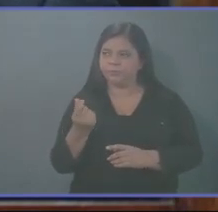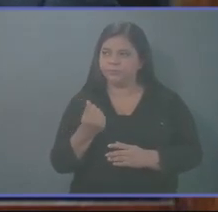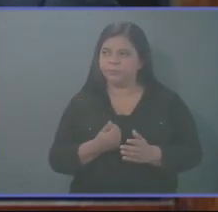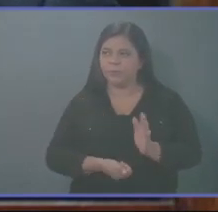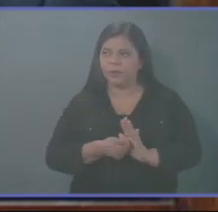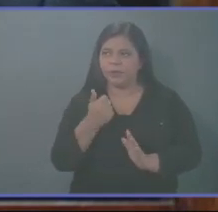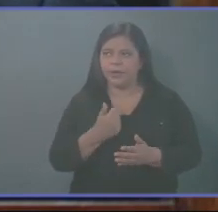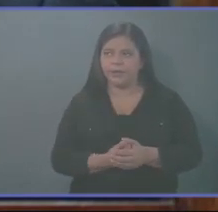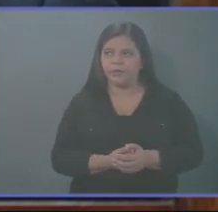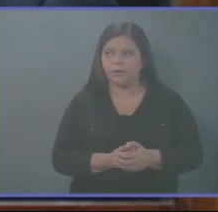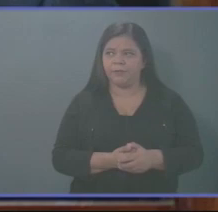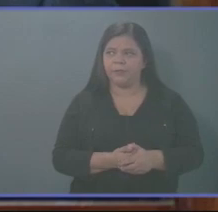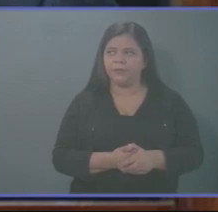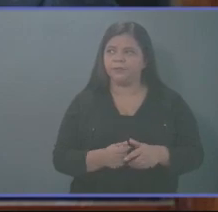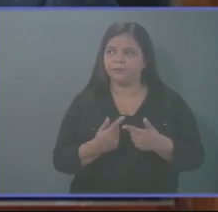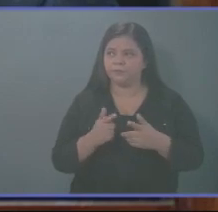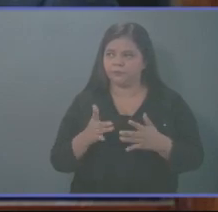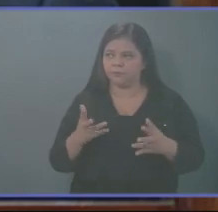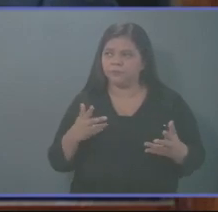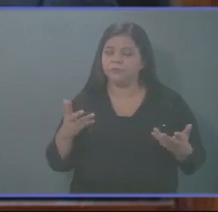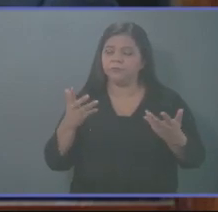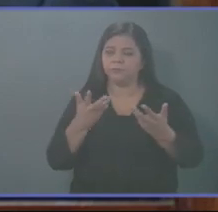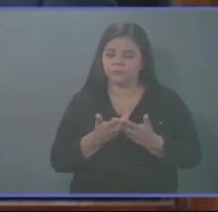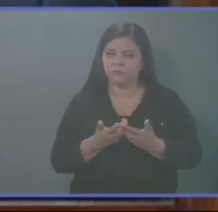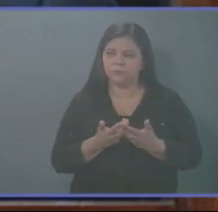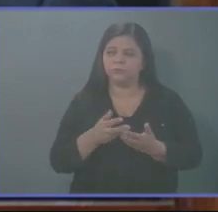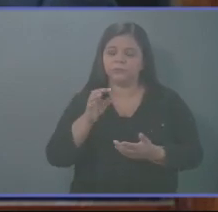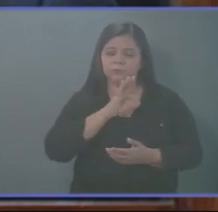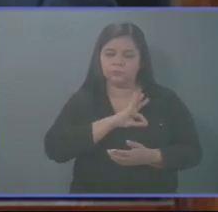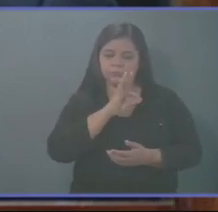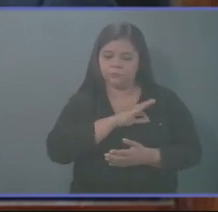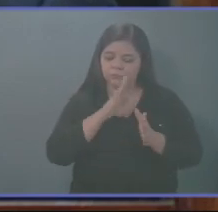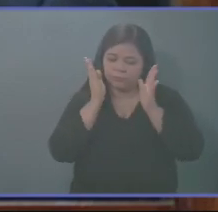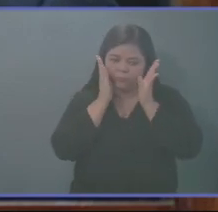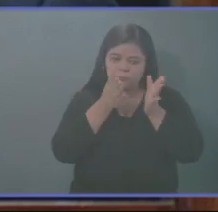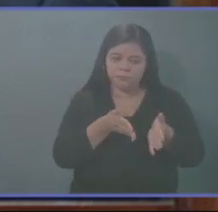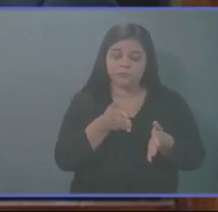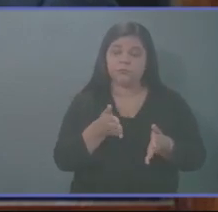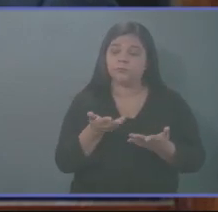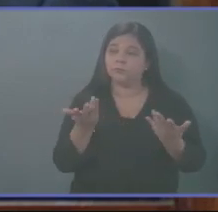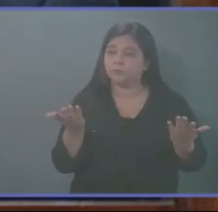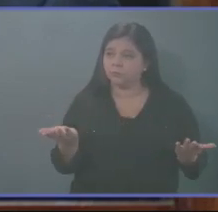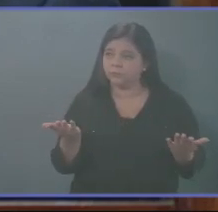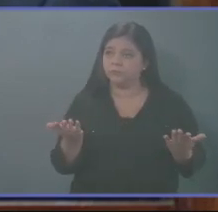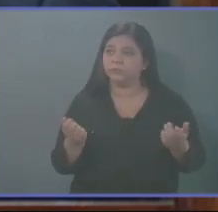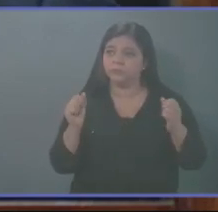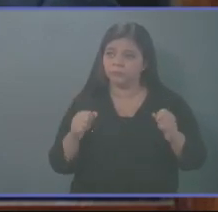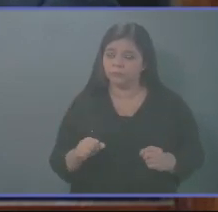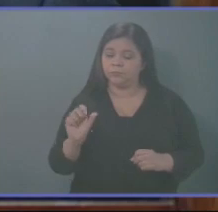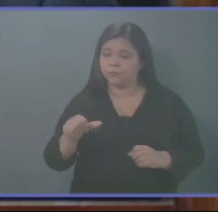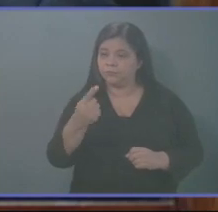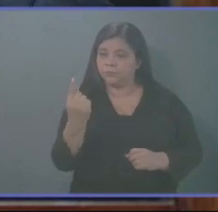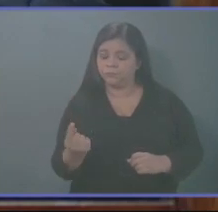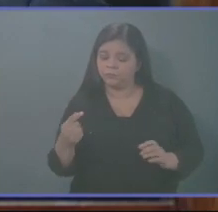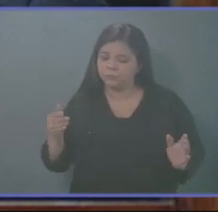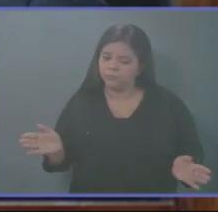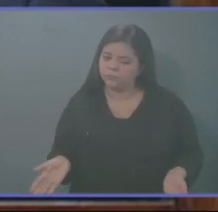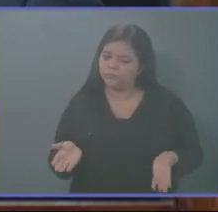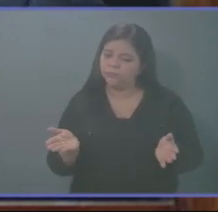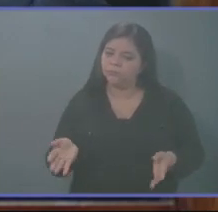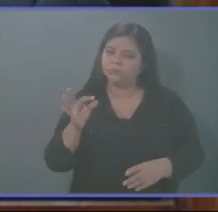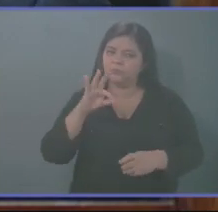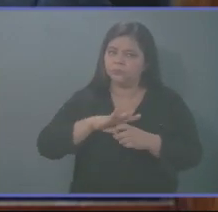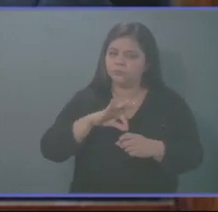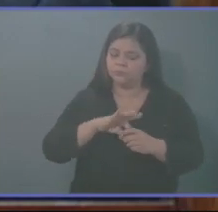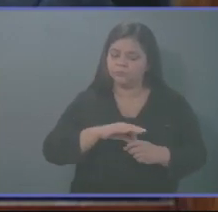beneficios particulares recibidos o prometidos, va encaminado a la finalidad de inducir a un elector a votar por un